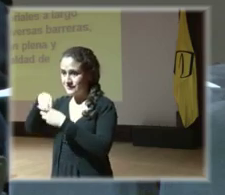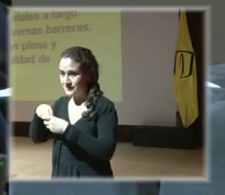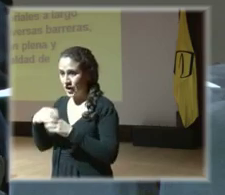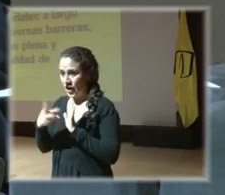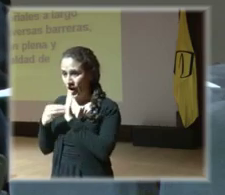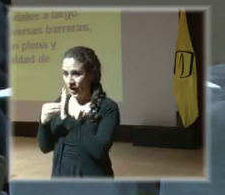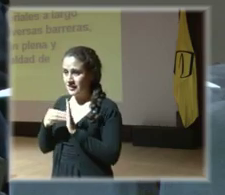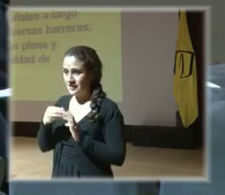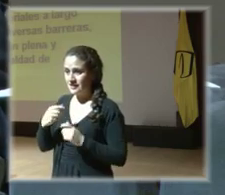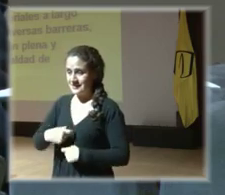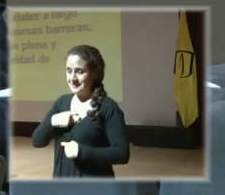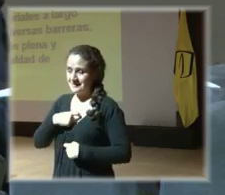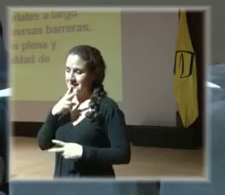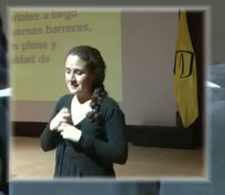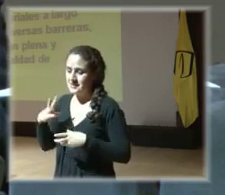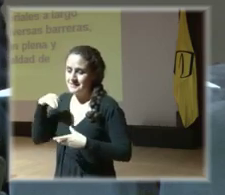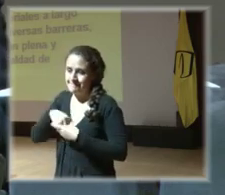civil,